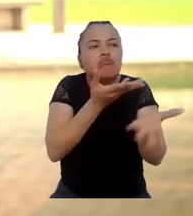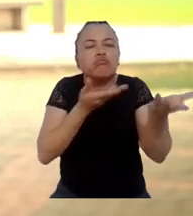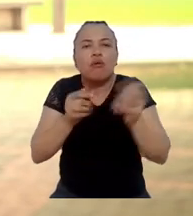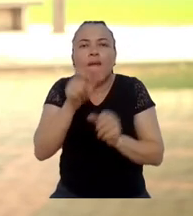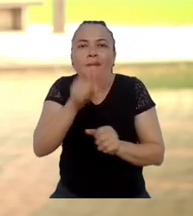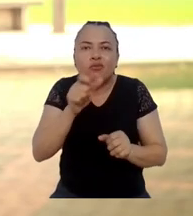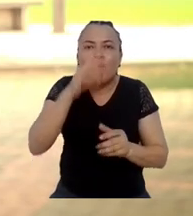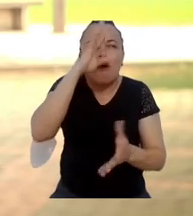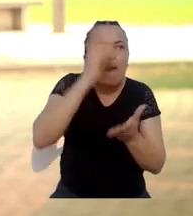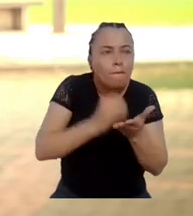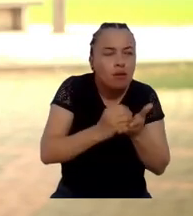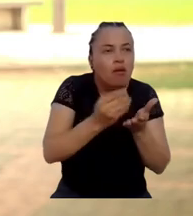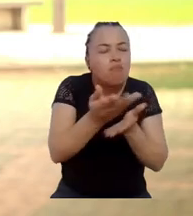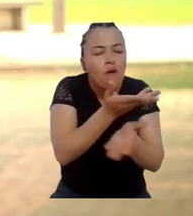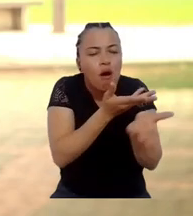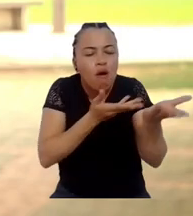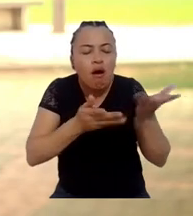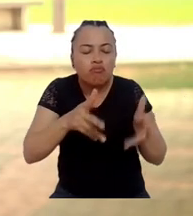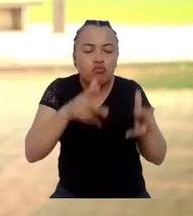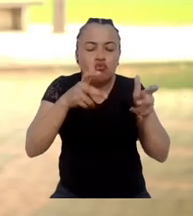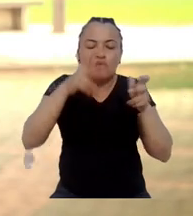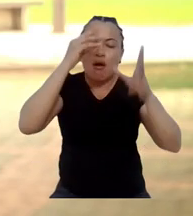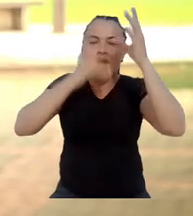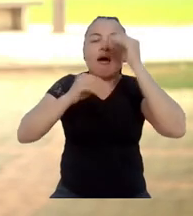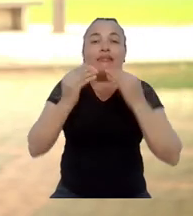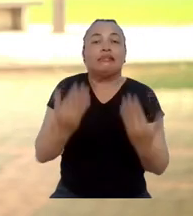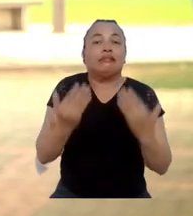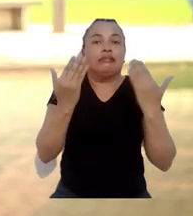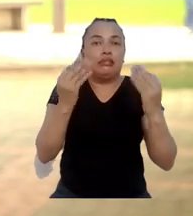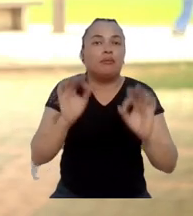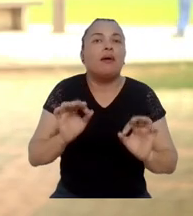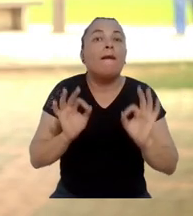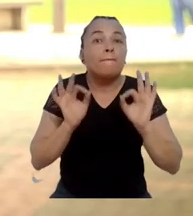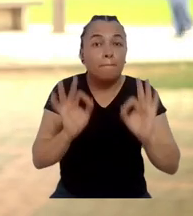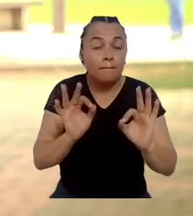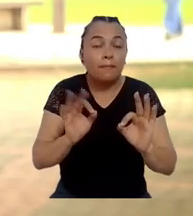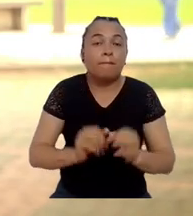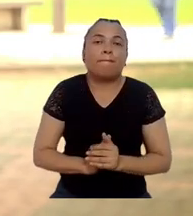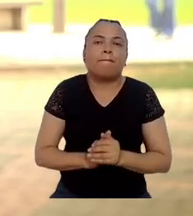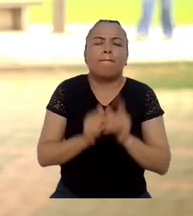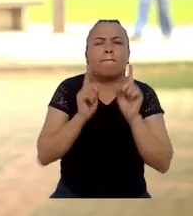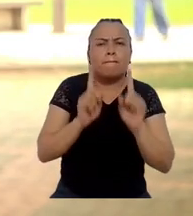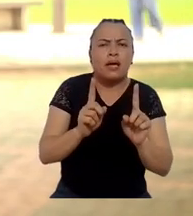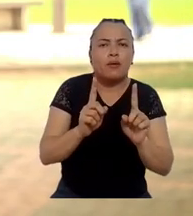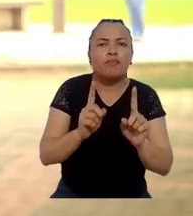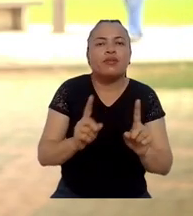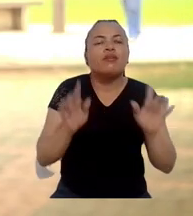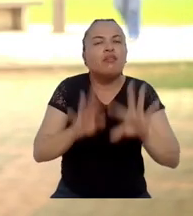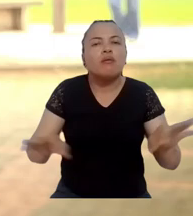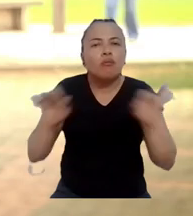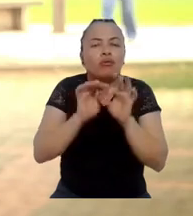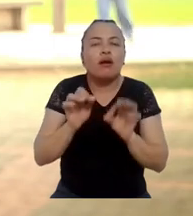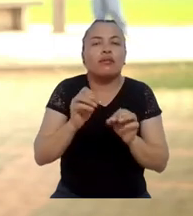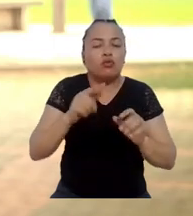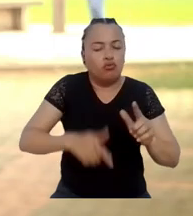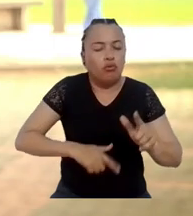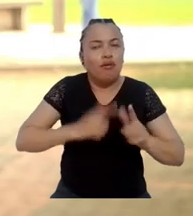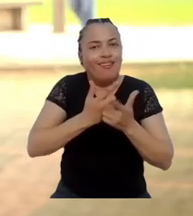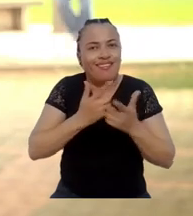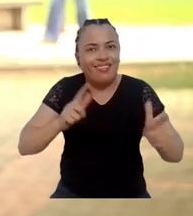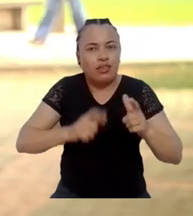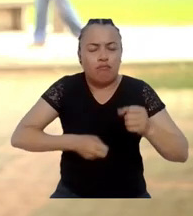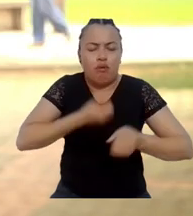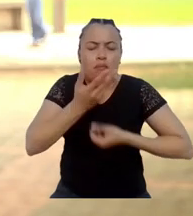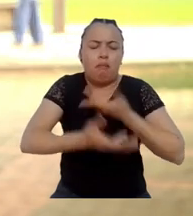voces y de las opiniones de cada uno de nosotros pero no olvidemos que la libertad de expresión a además de